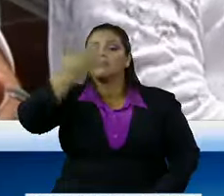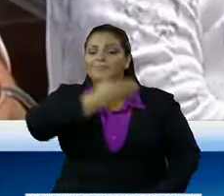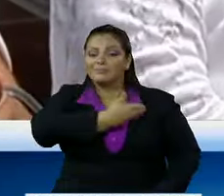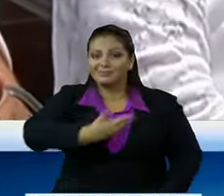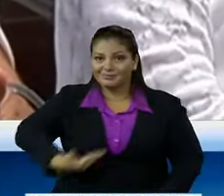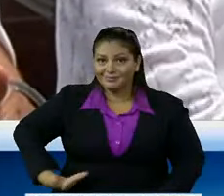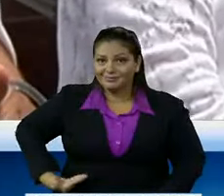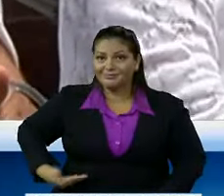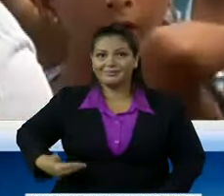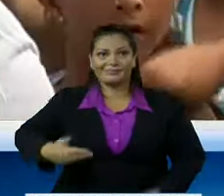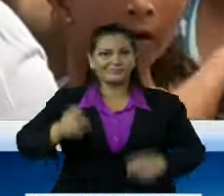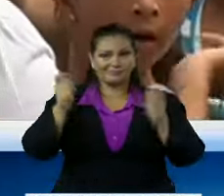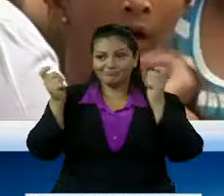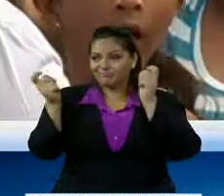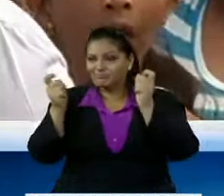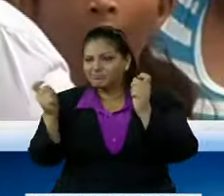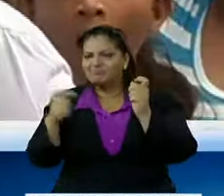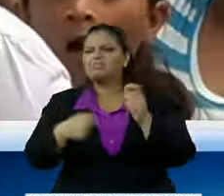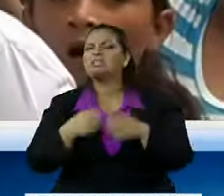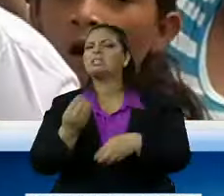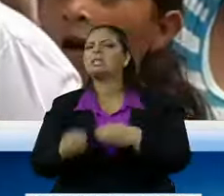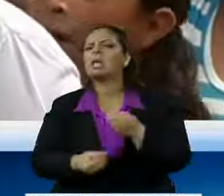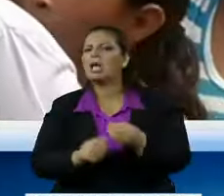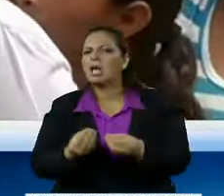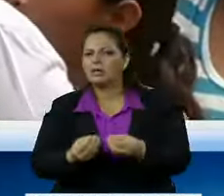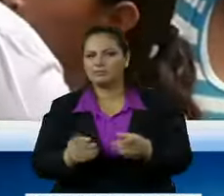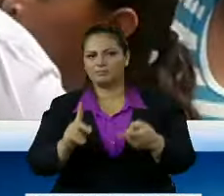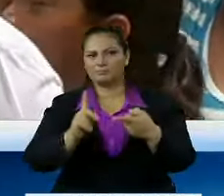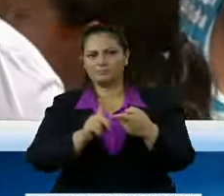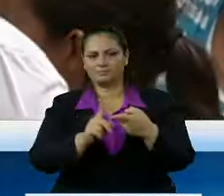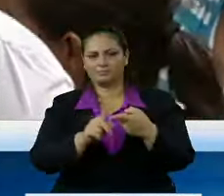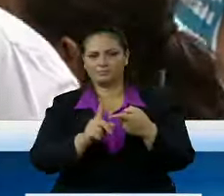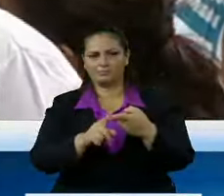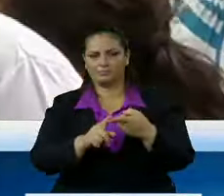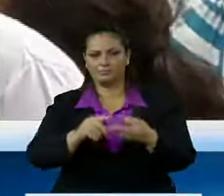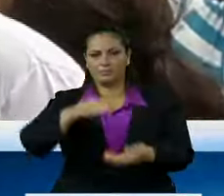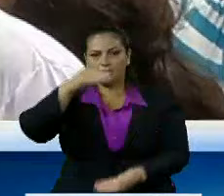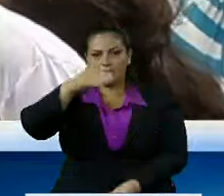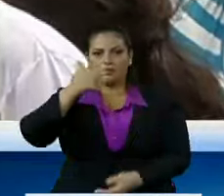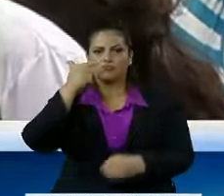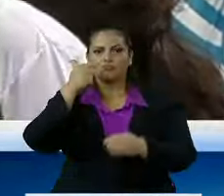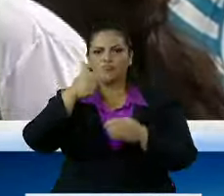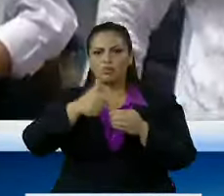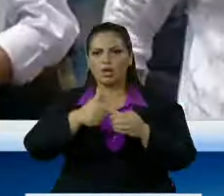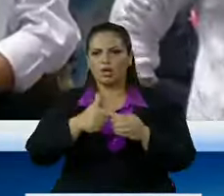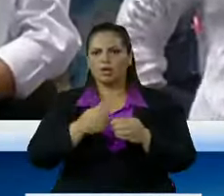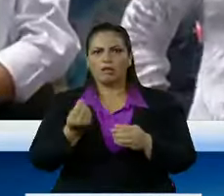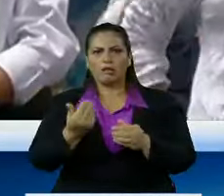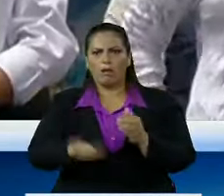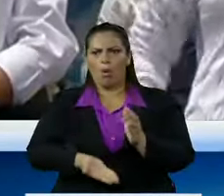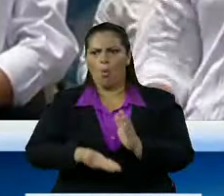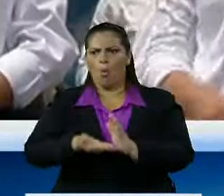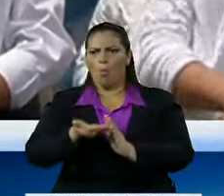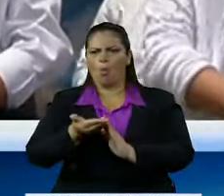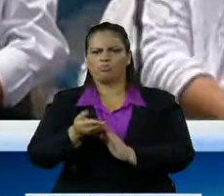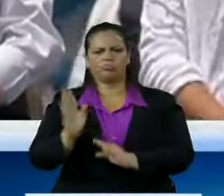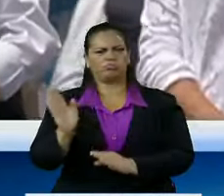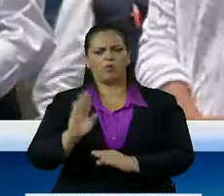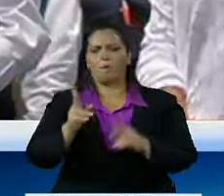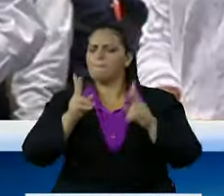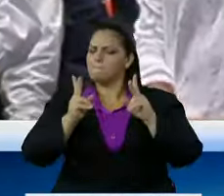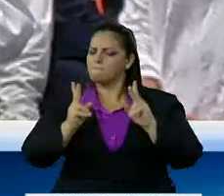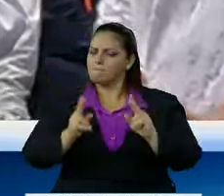elegido presidente. Se refirió al costo del gas. Nosotros vamos a mantener el precio de